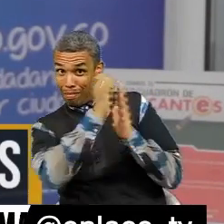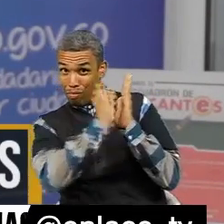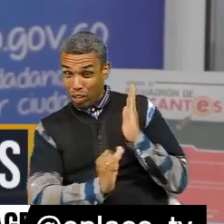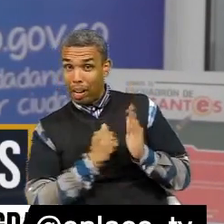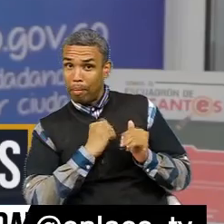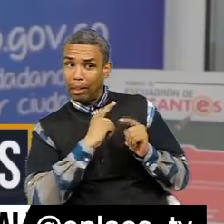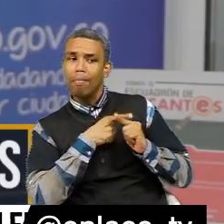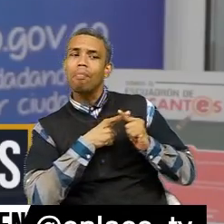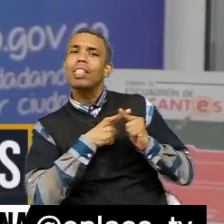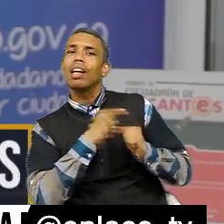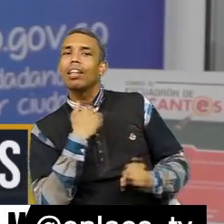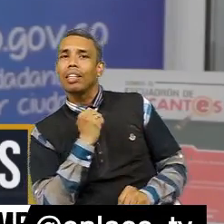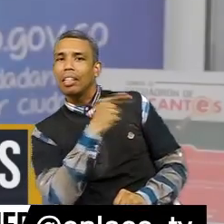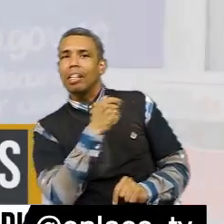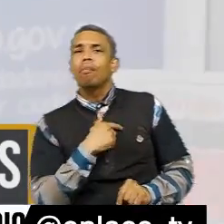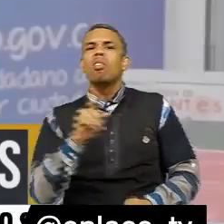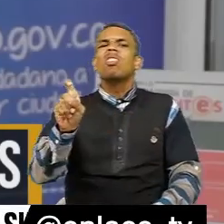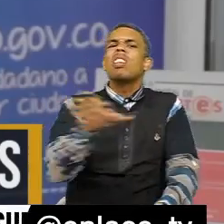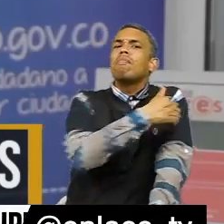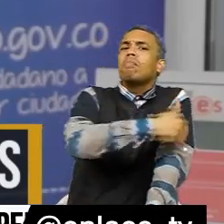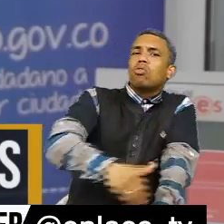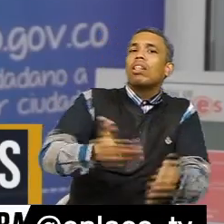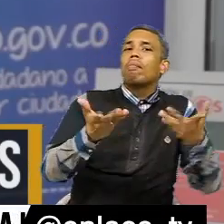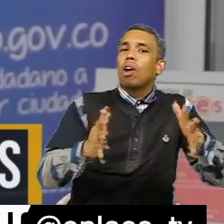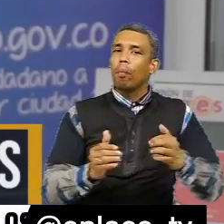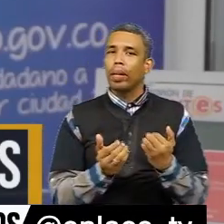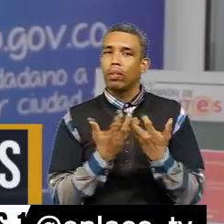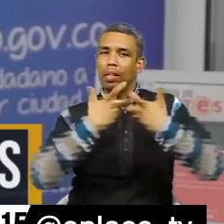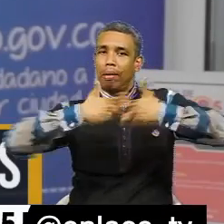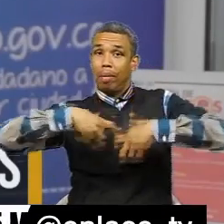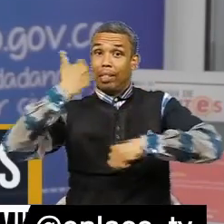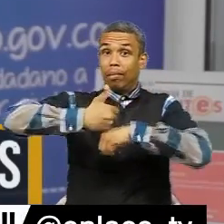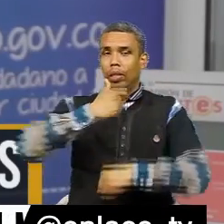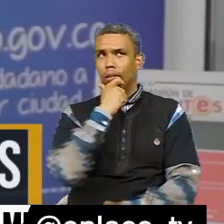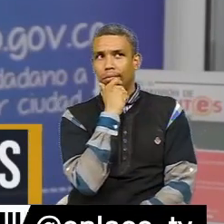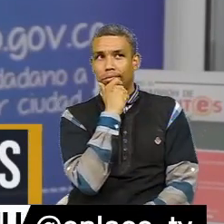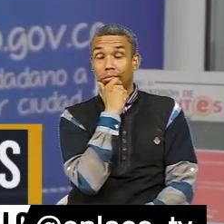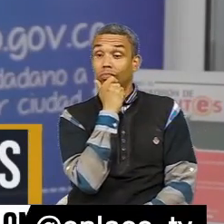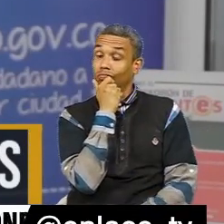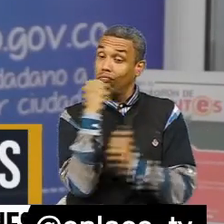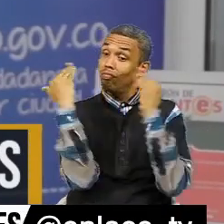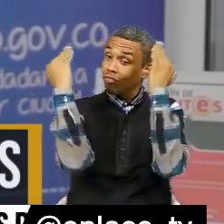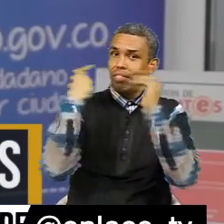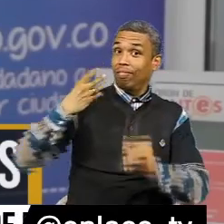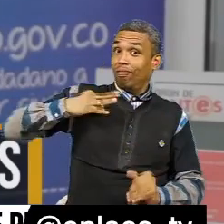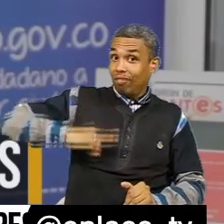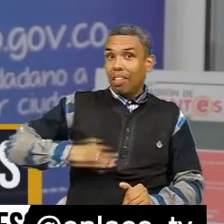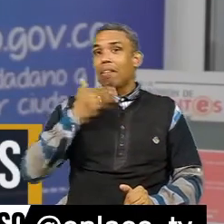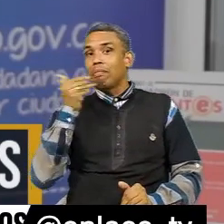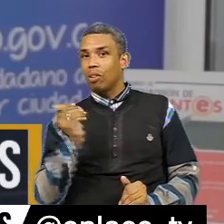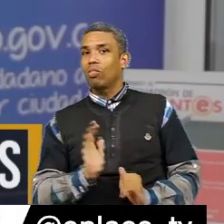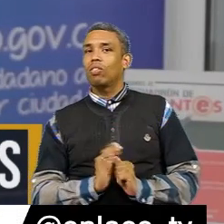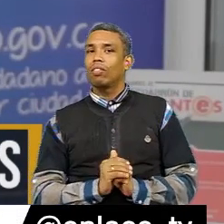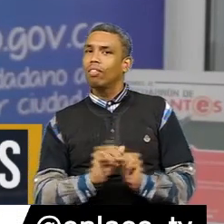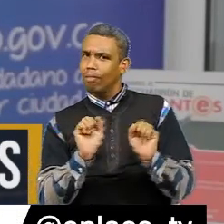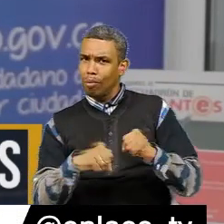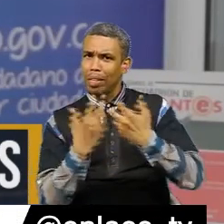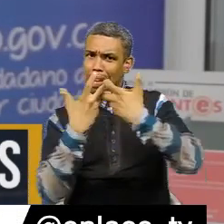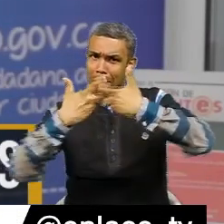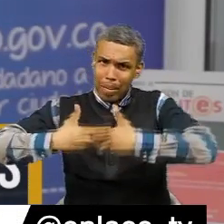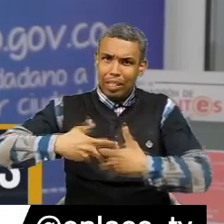50% restante al mes número 12. Hoy queremos invitar a todos los empresarios del sector privado para que se unan y nos llamen